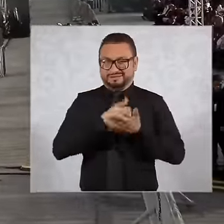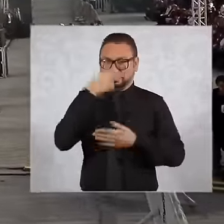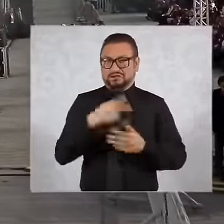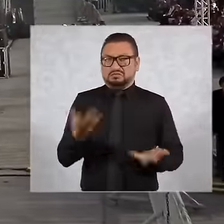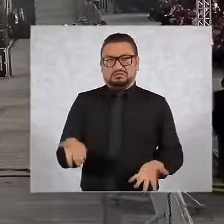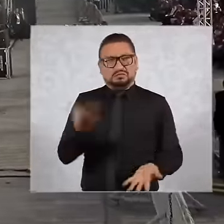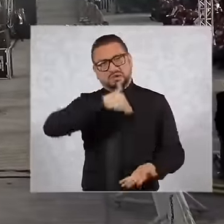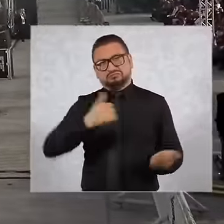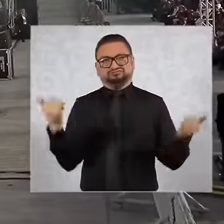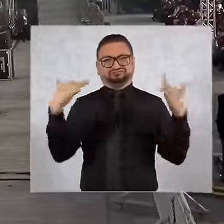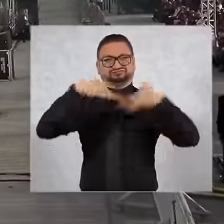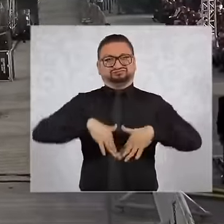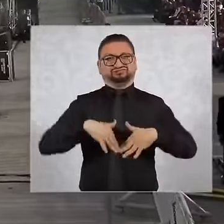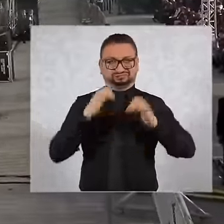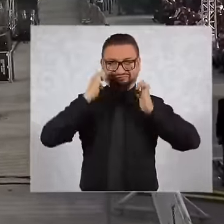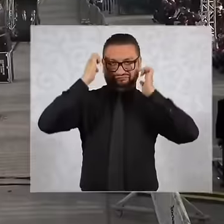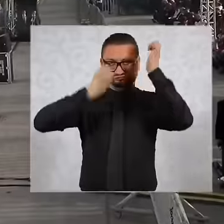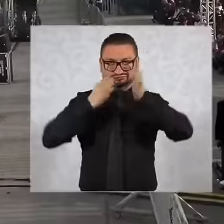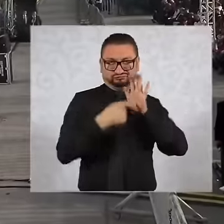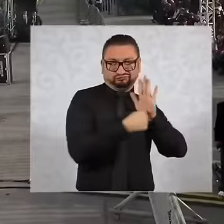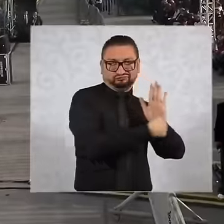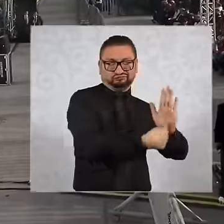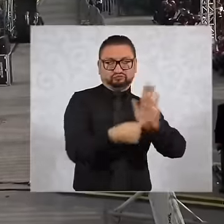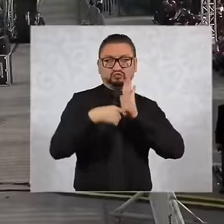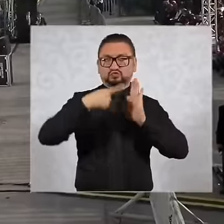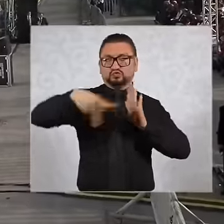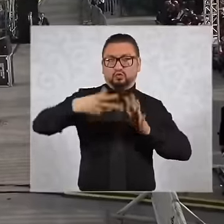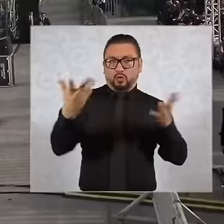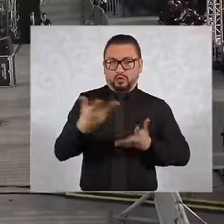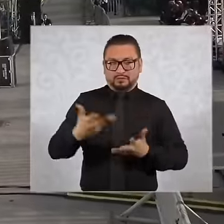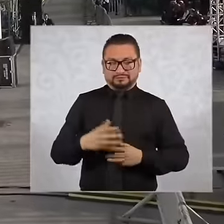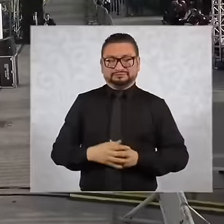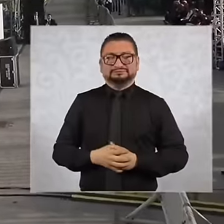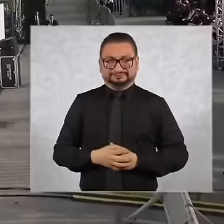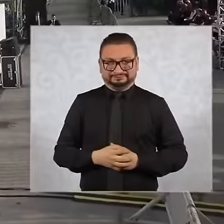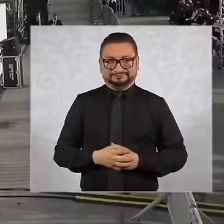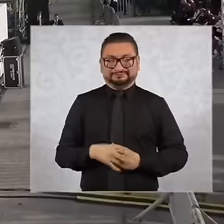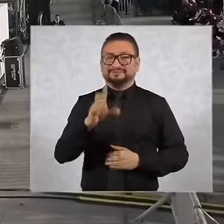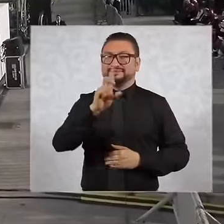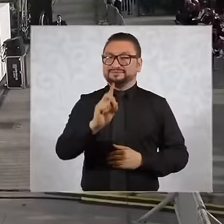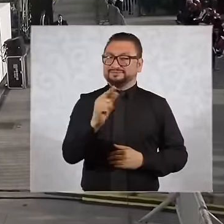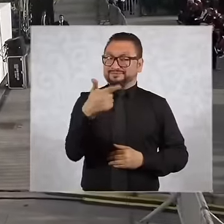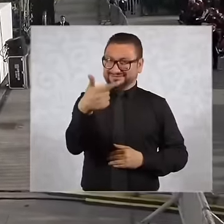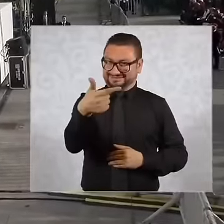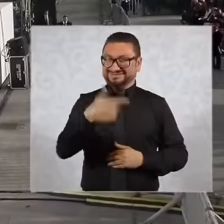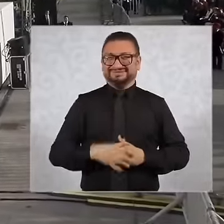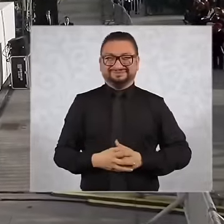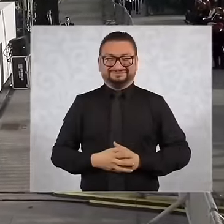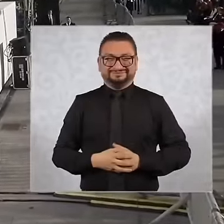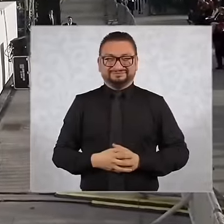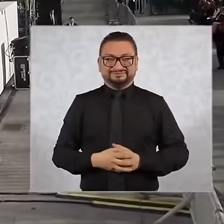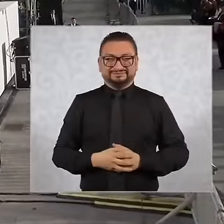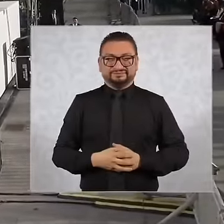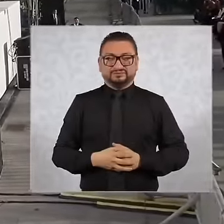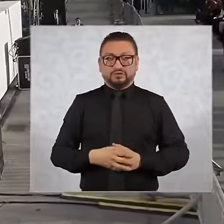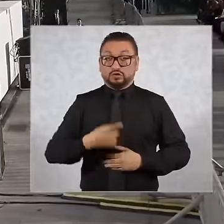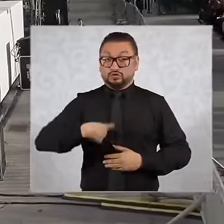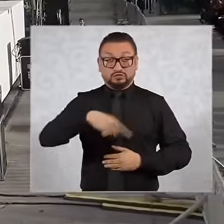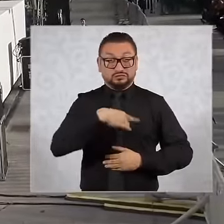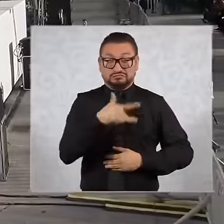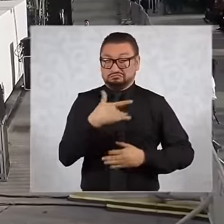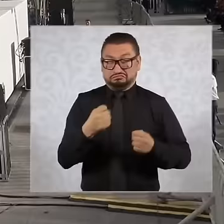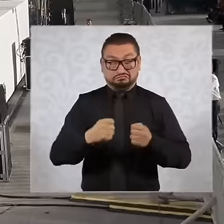para que puedan exponer su trabajo. 37. Garantizaremos